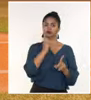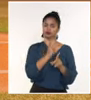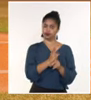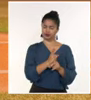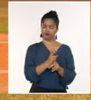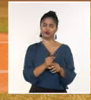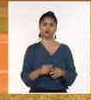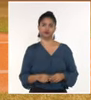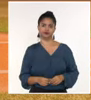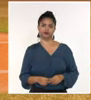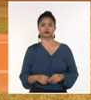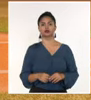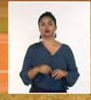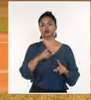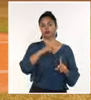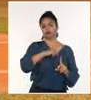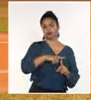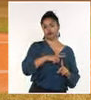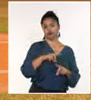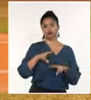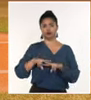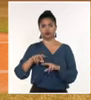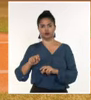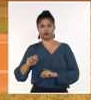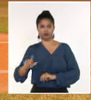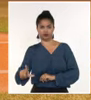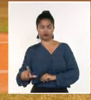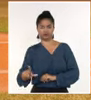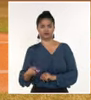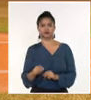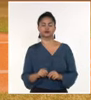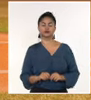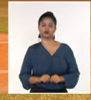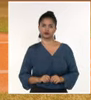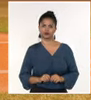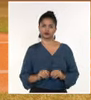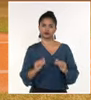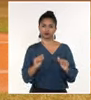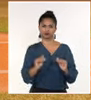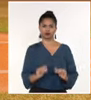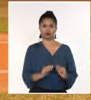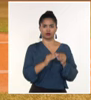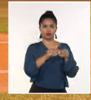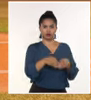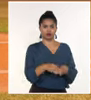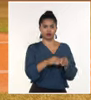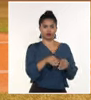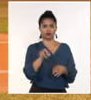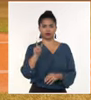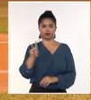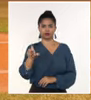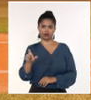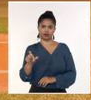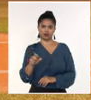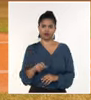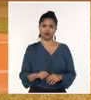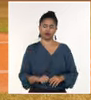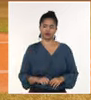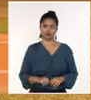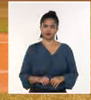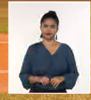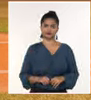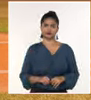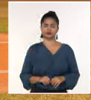González. Las Tunas y Holguín se verán las caras en el Parque Julio Antonio Mella, mientras Granma recibirá a Villa Clara en el Estadio Mártires de